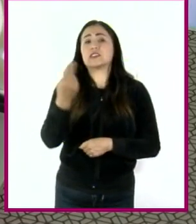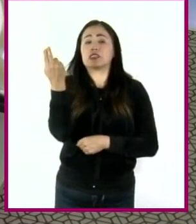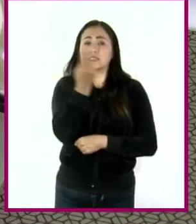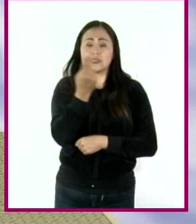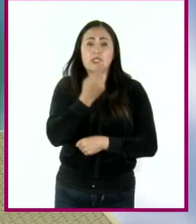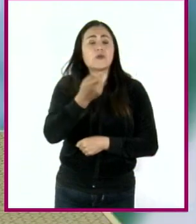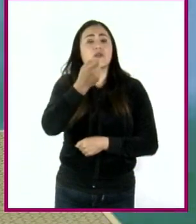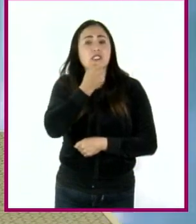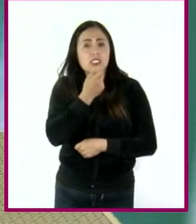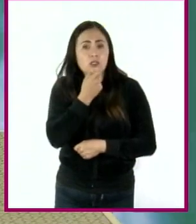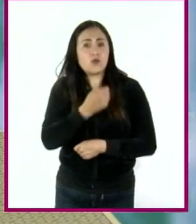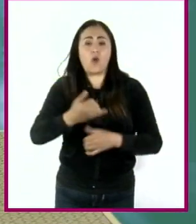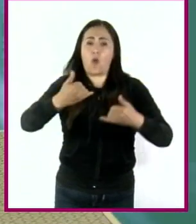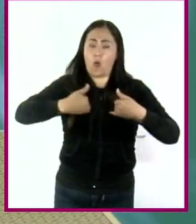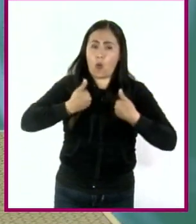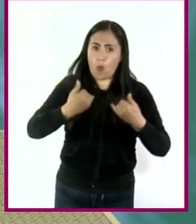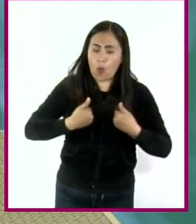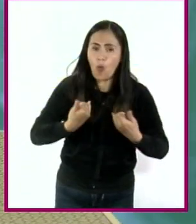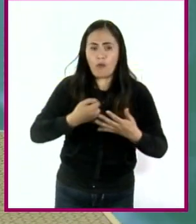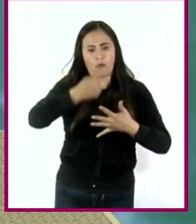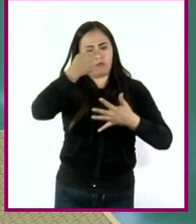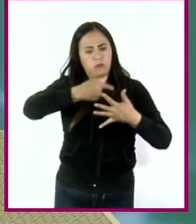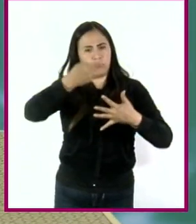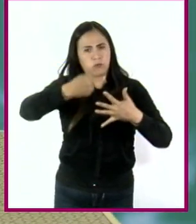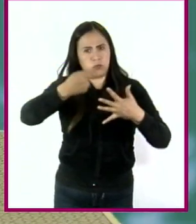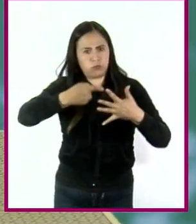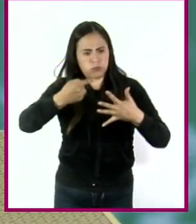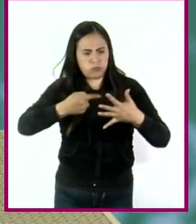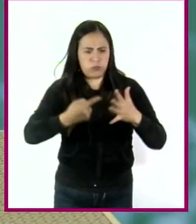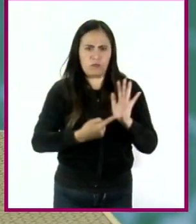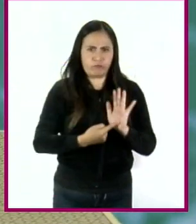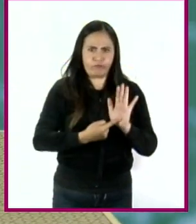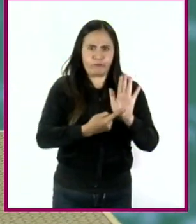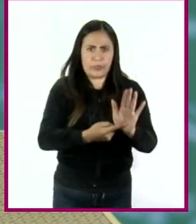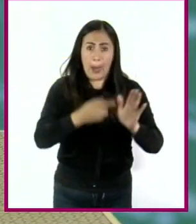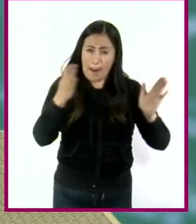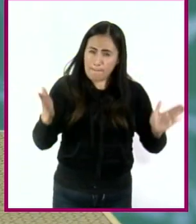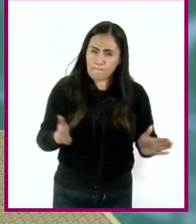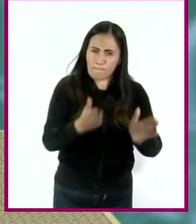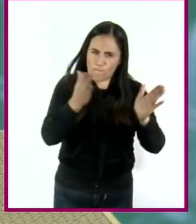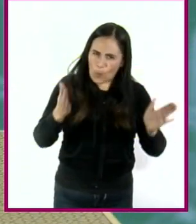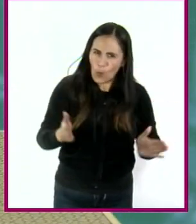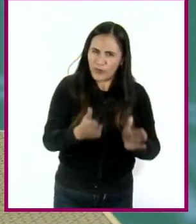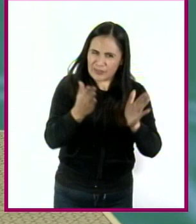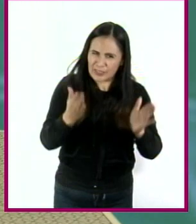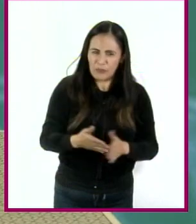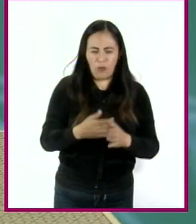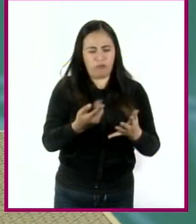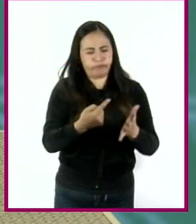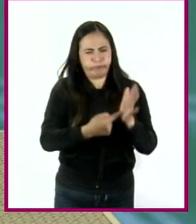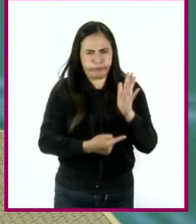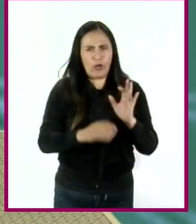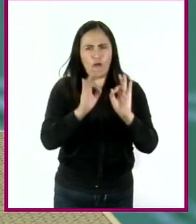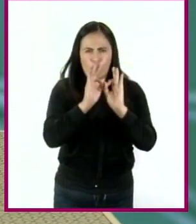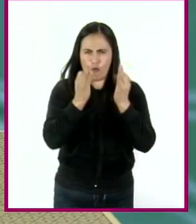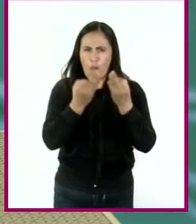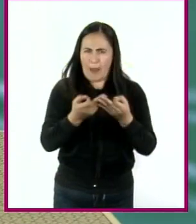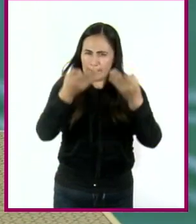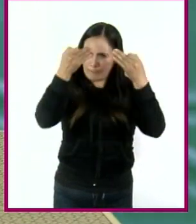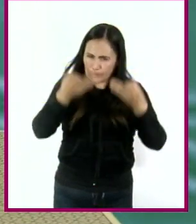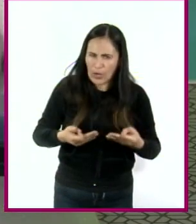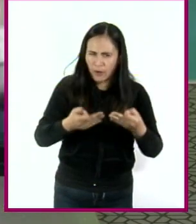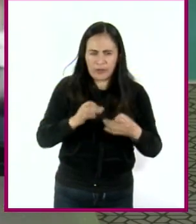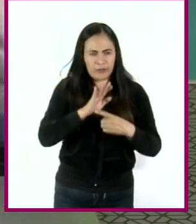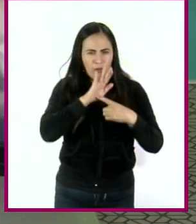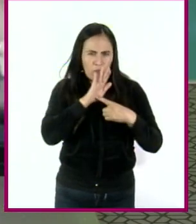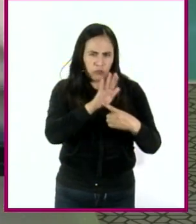al joven el estímulo suficiente, pero no excesivo, cuidado, el estímulo suficiente